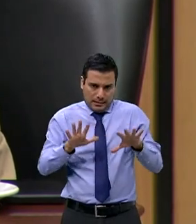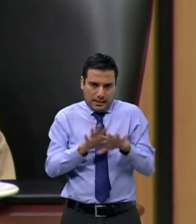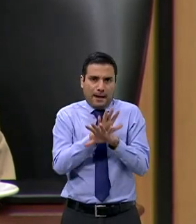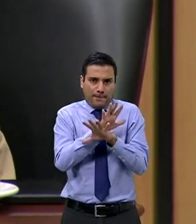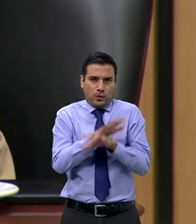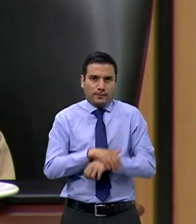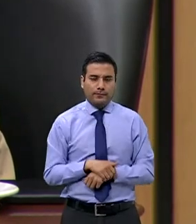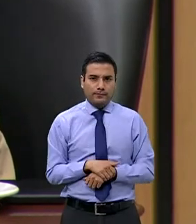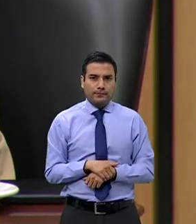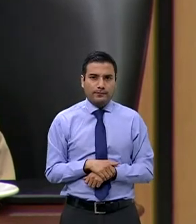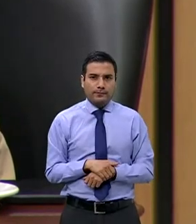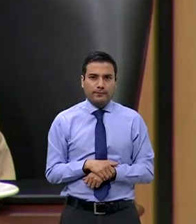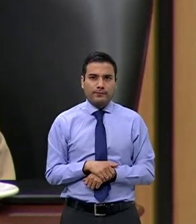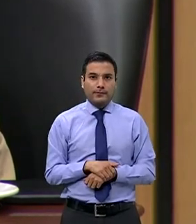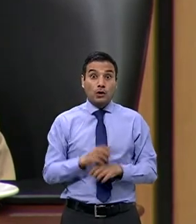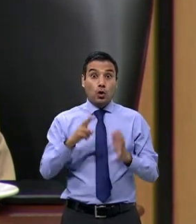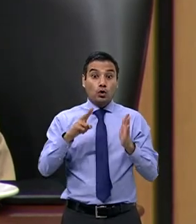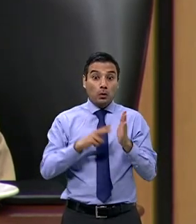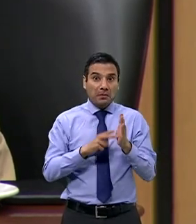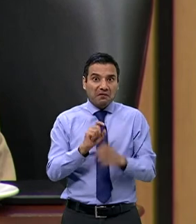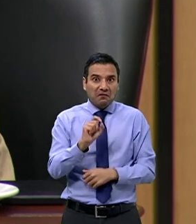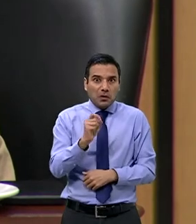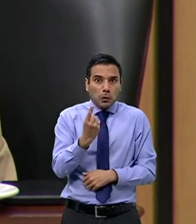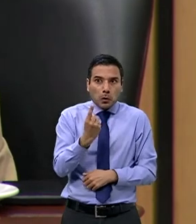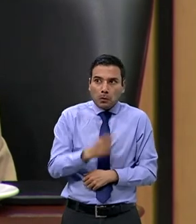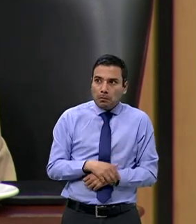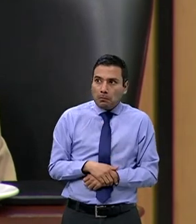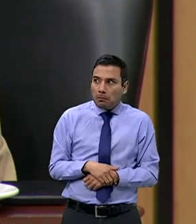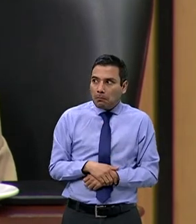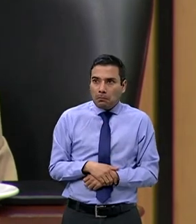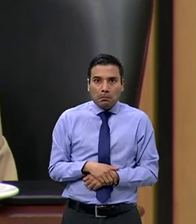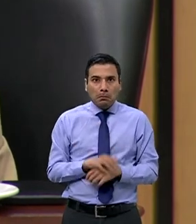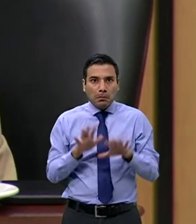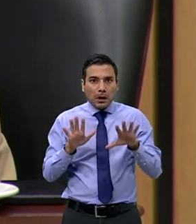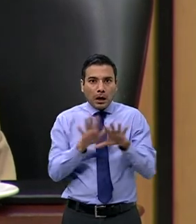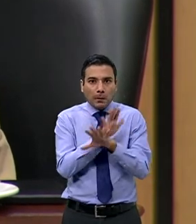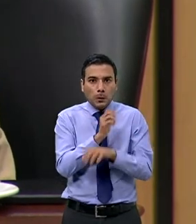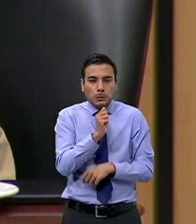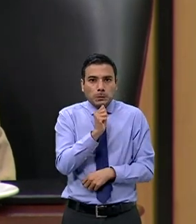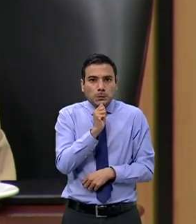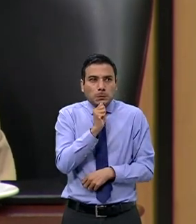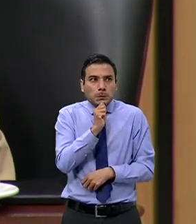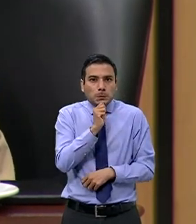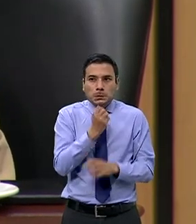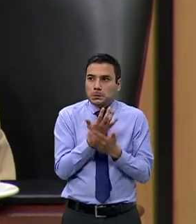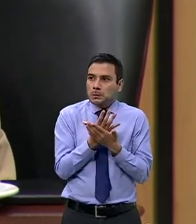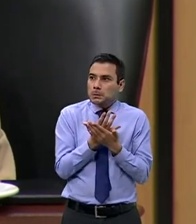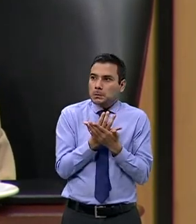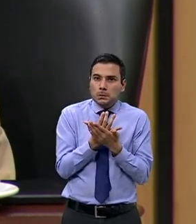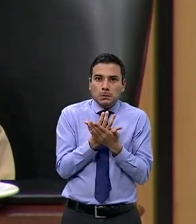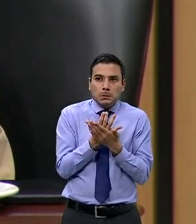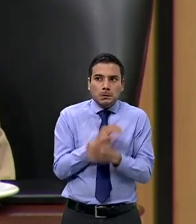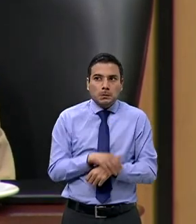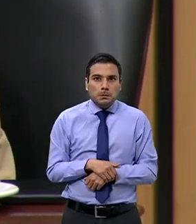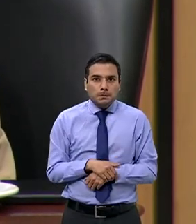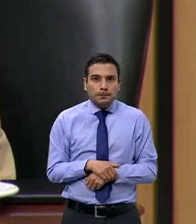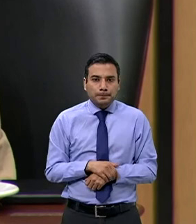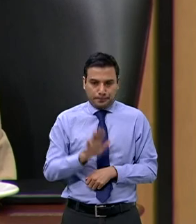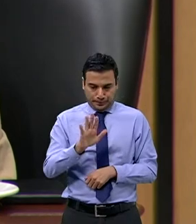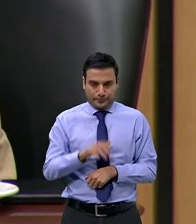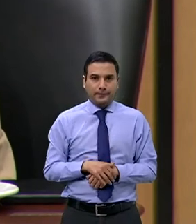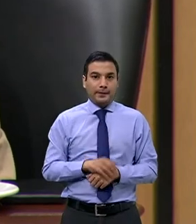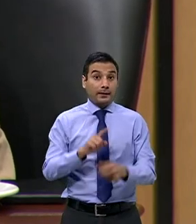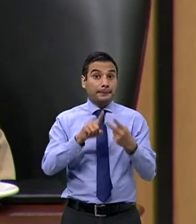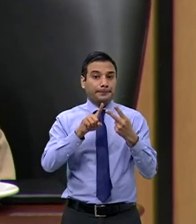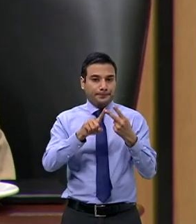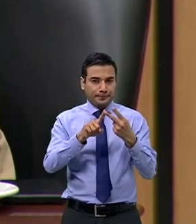nos llega a 2021 y este no lo tenemos segundo porque ayer